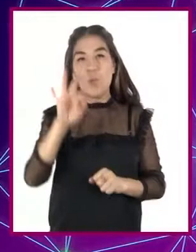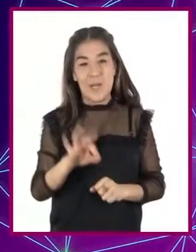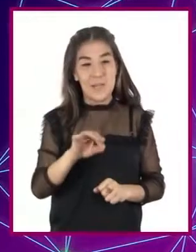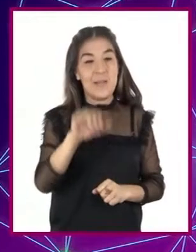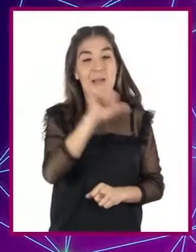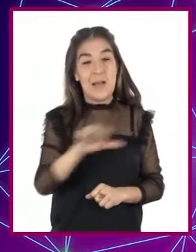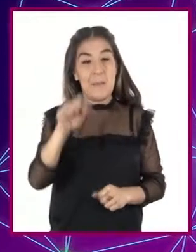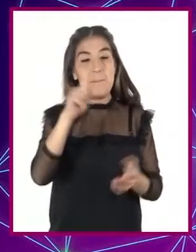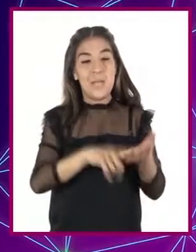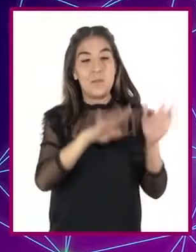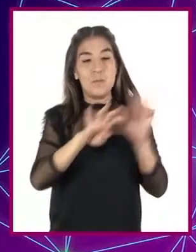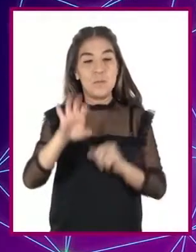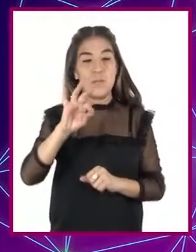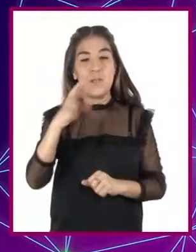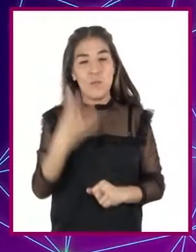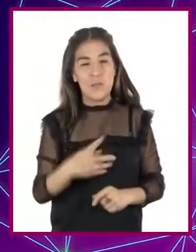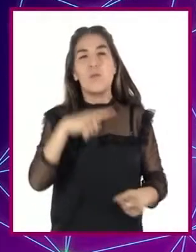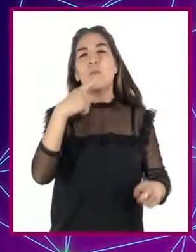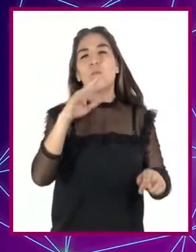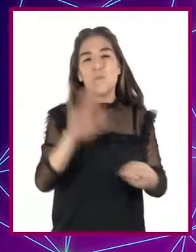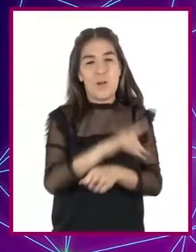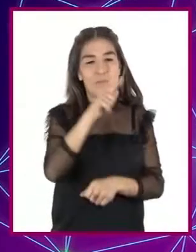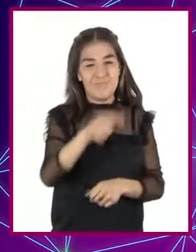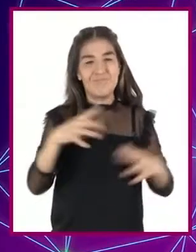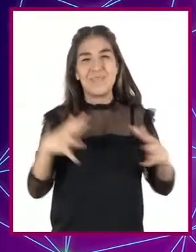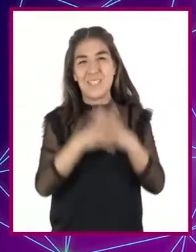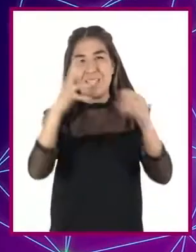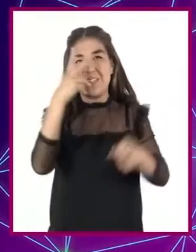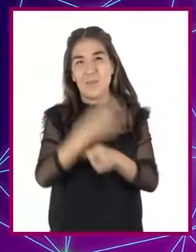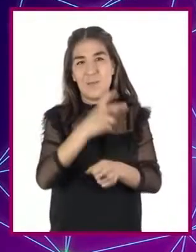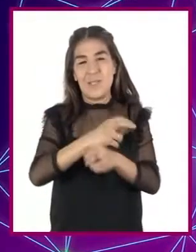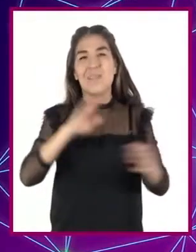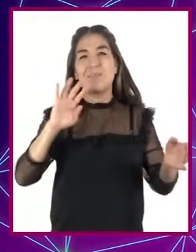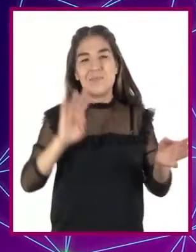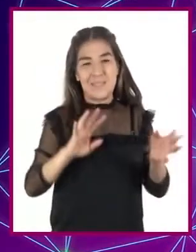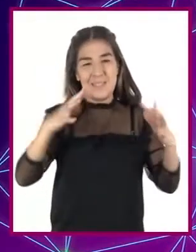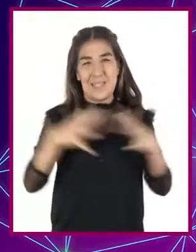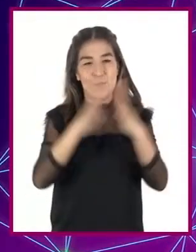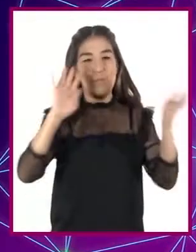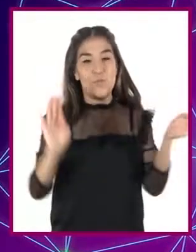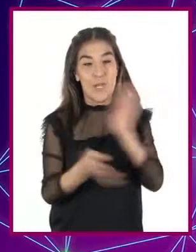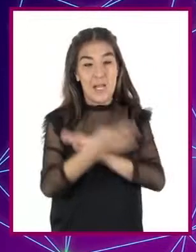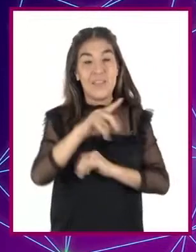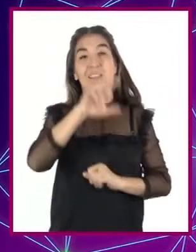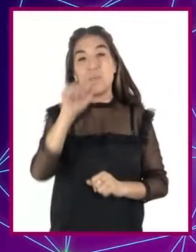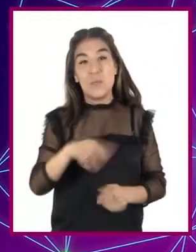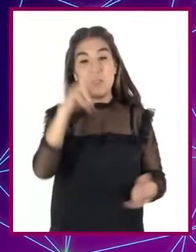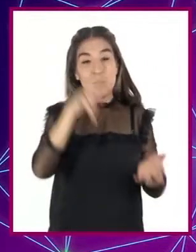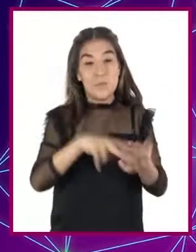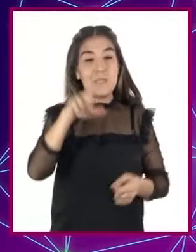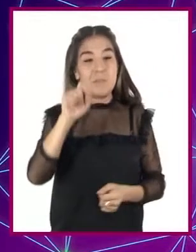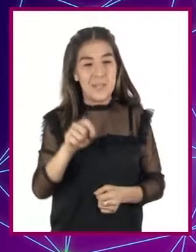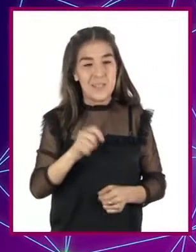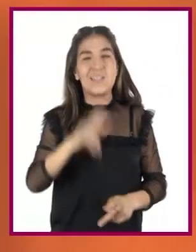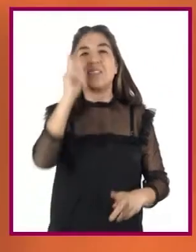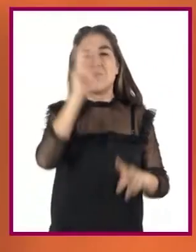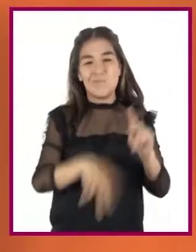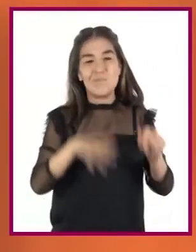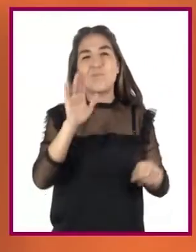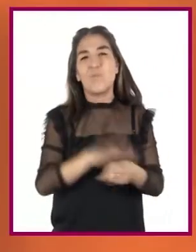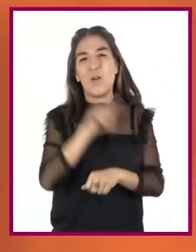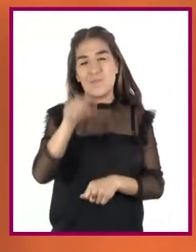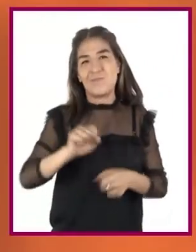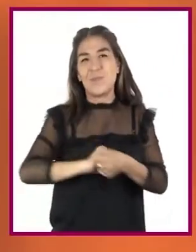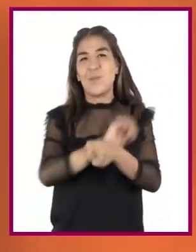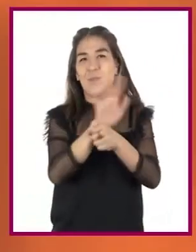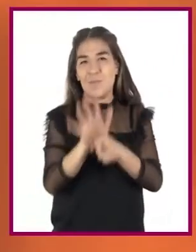Mundial y en 2020 se postergaron debido a la pandemia del COVID-19. Me parece interesante la información. ¿Y a